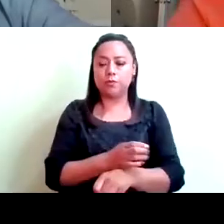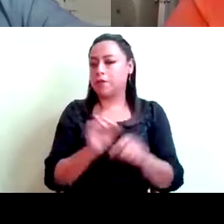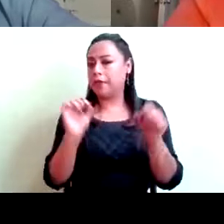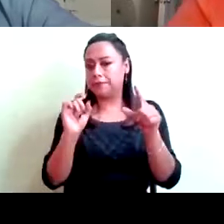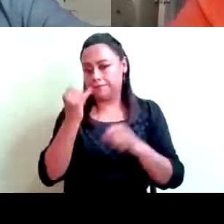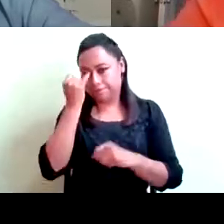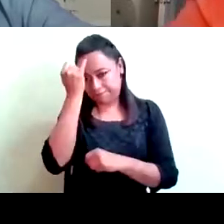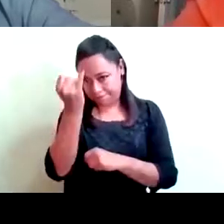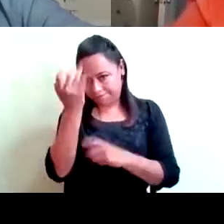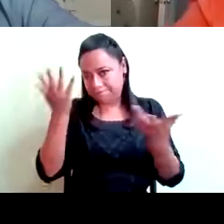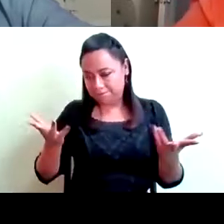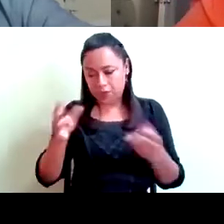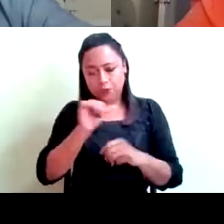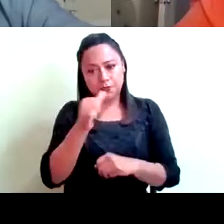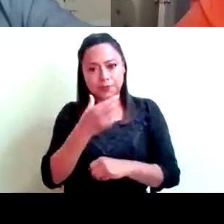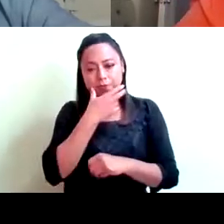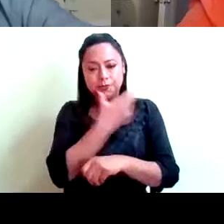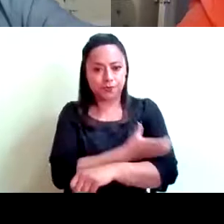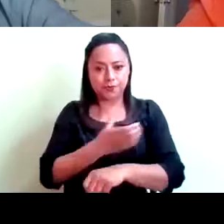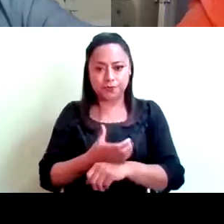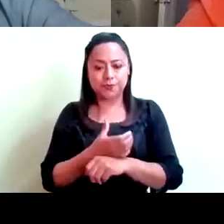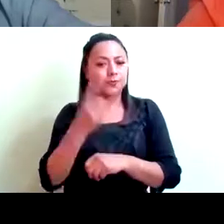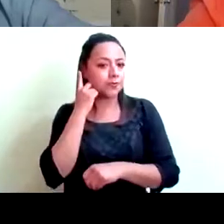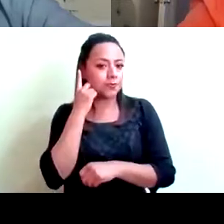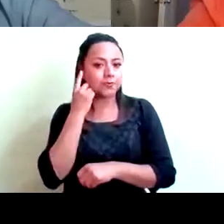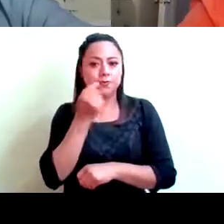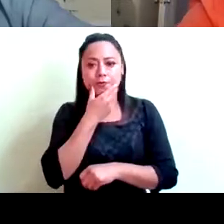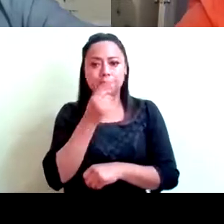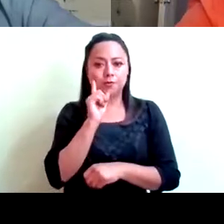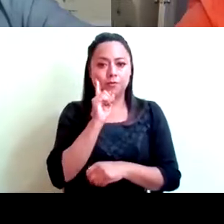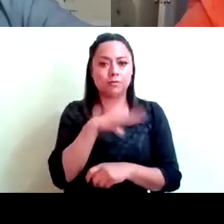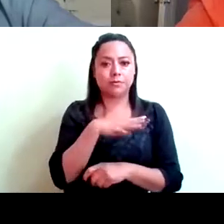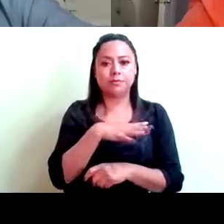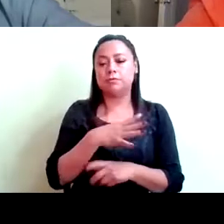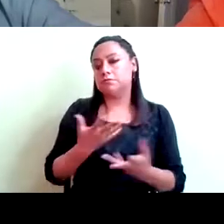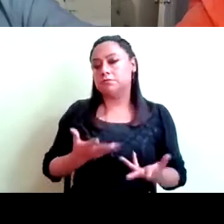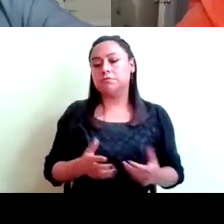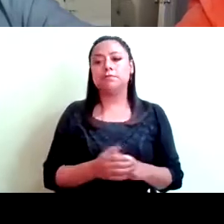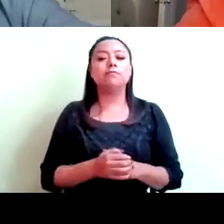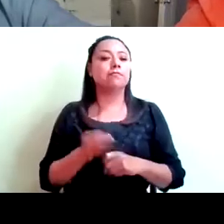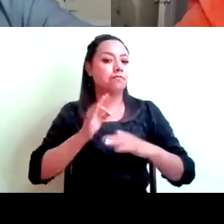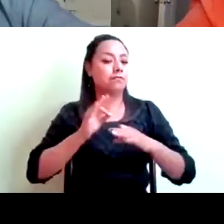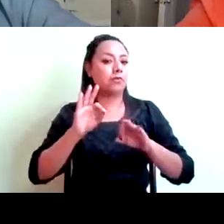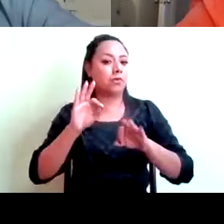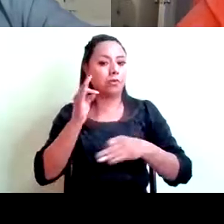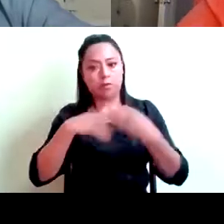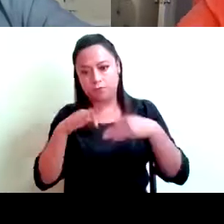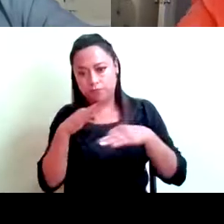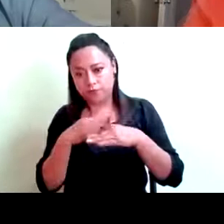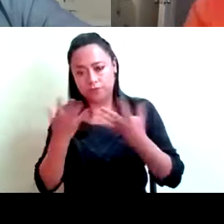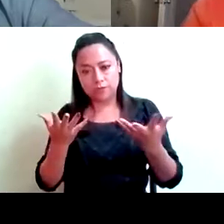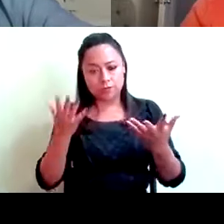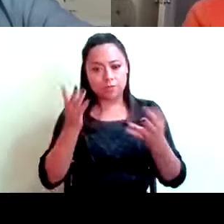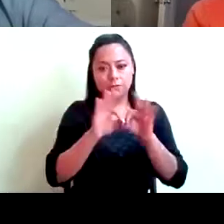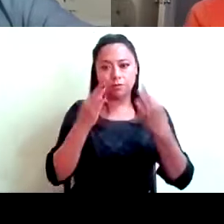otros compañeros diputados para que se apruebe sin duda de forma contundente porque la situación es